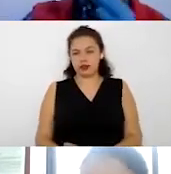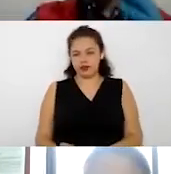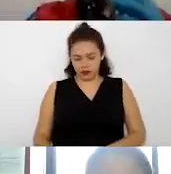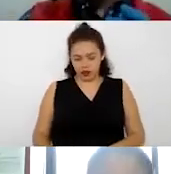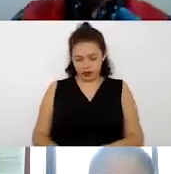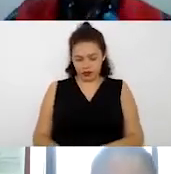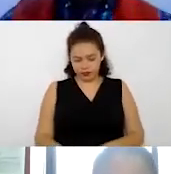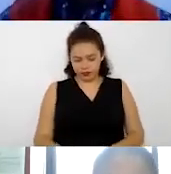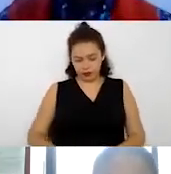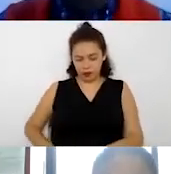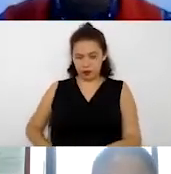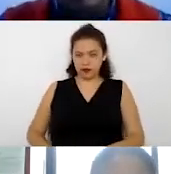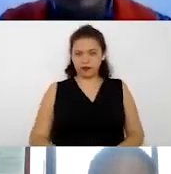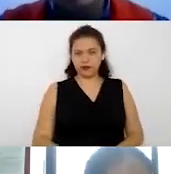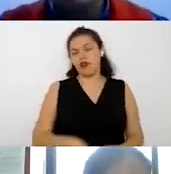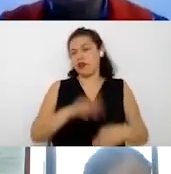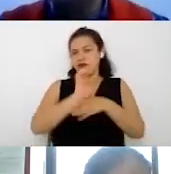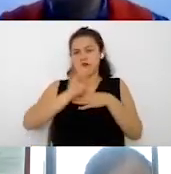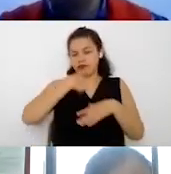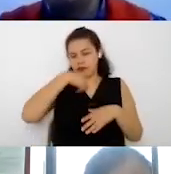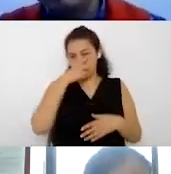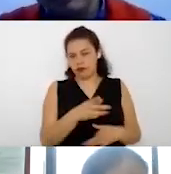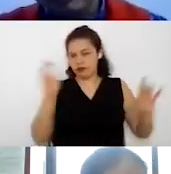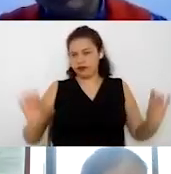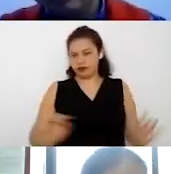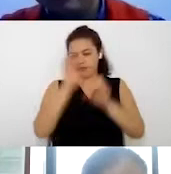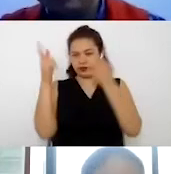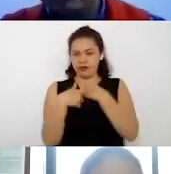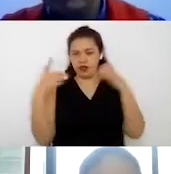Entonces, les repito, solo es en casos de emergencia,